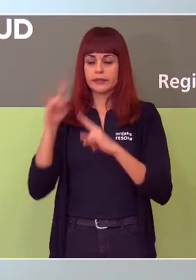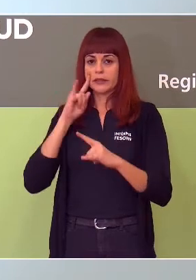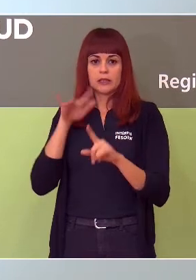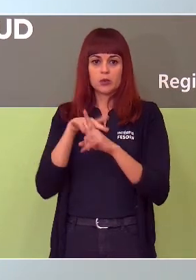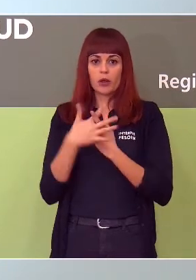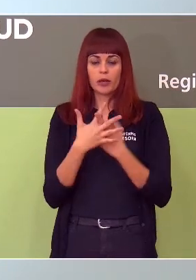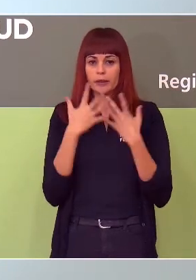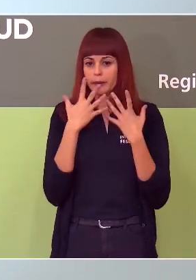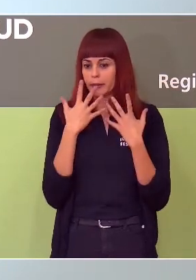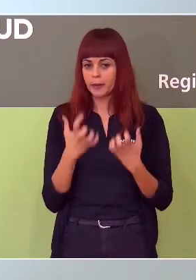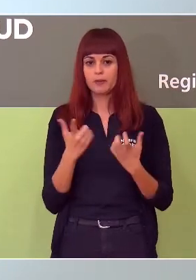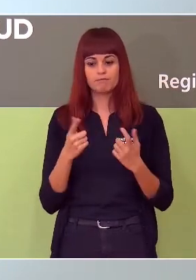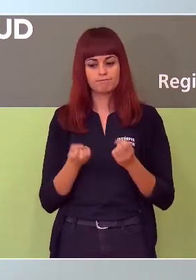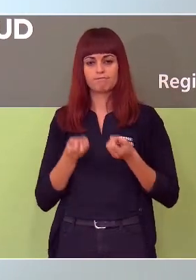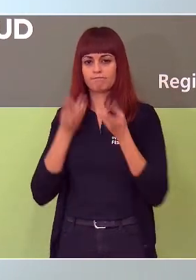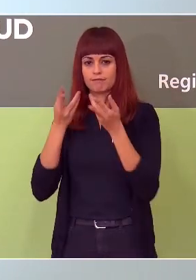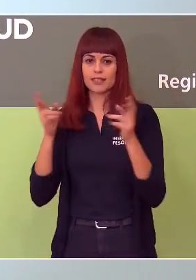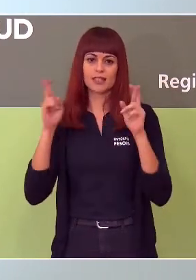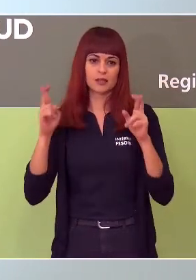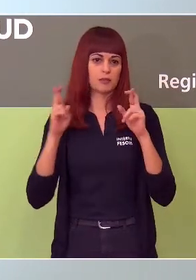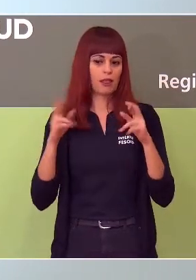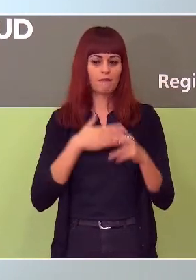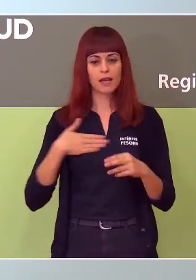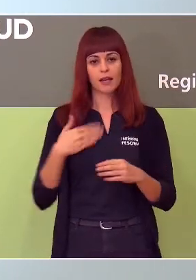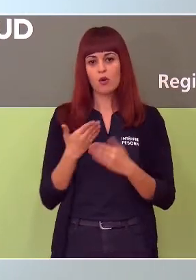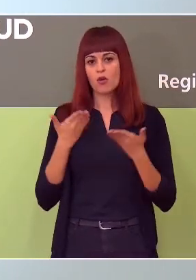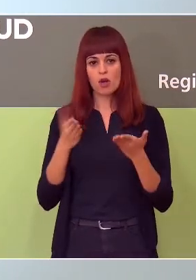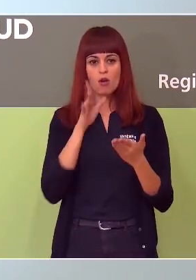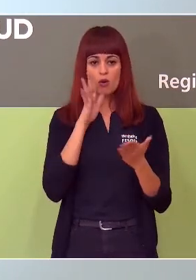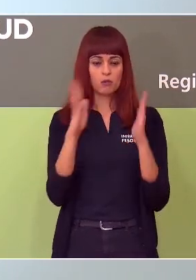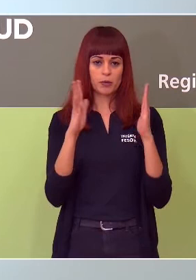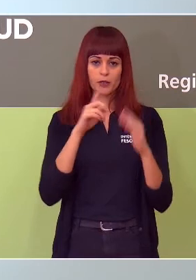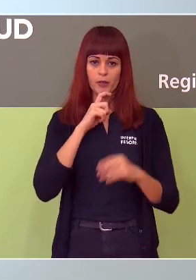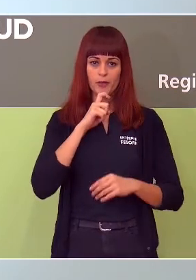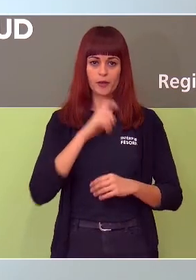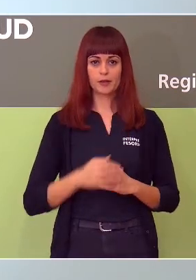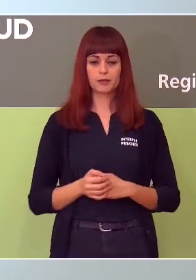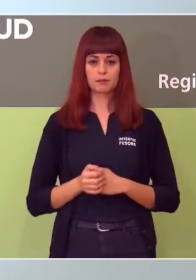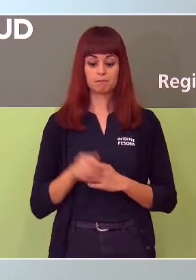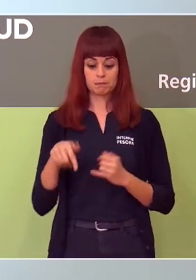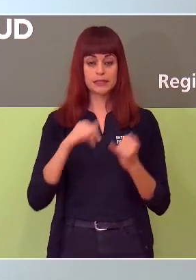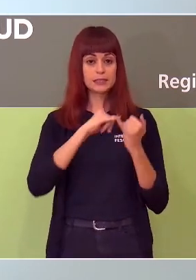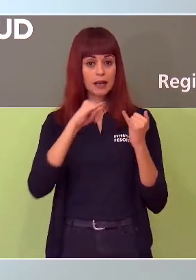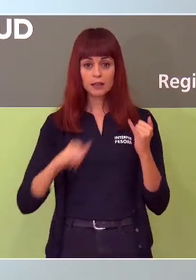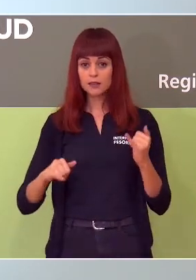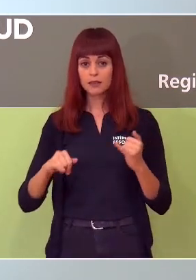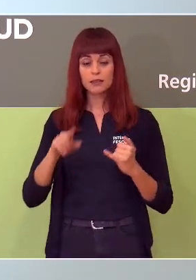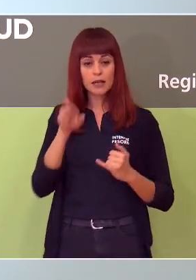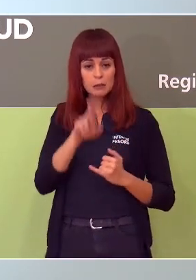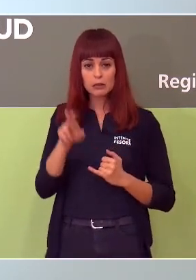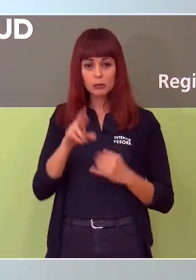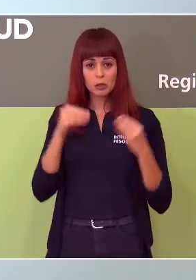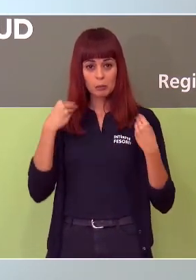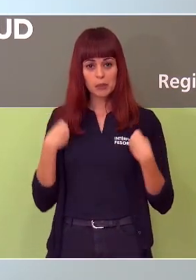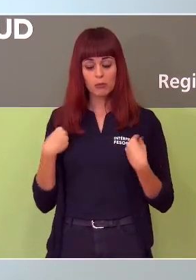se da un mensaje de esperanza y en las que el premio diario es poder ayudarles en estos momentos tan difíciles. Y de esta crisis, como digo siempre, saldremos